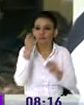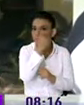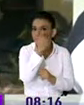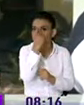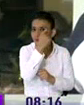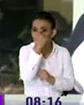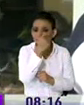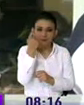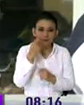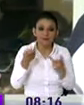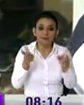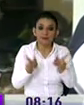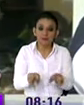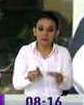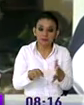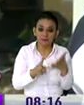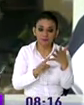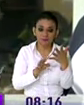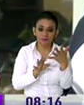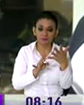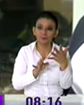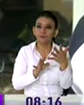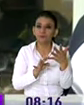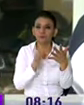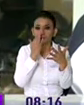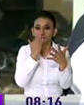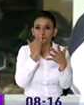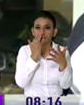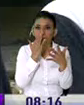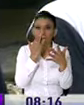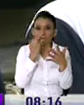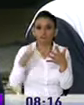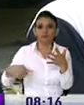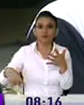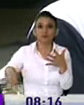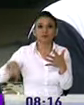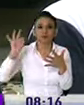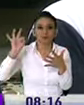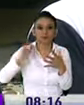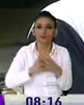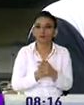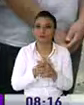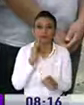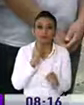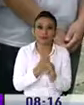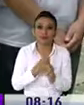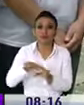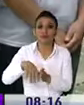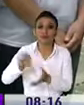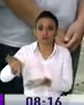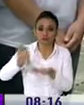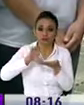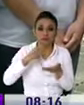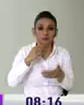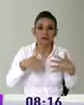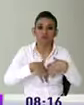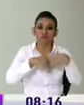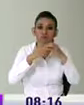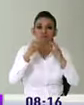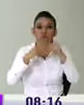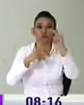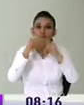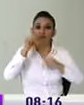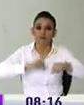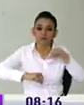pintadas. También tenemos lo que es una rifa. Su objetivo es recaudar fondos para la reconstrucción de los